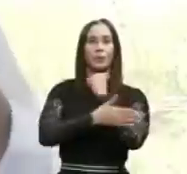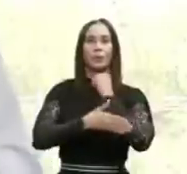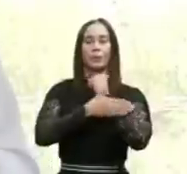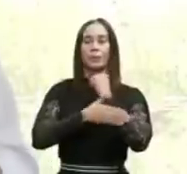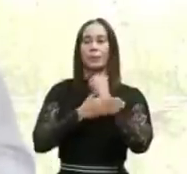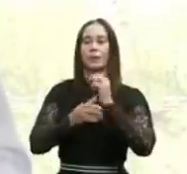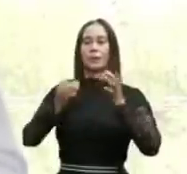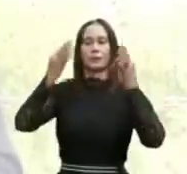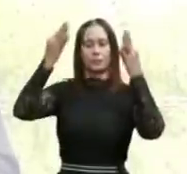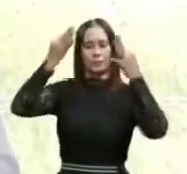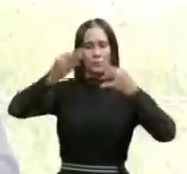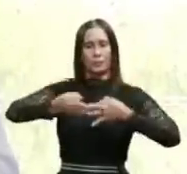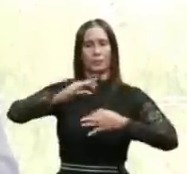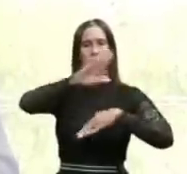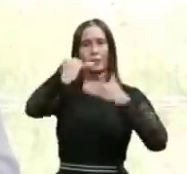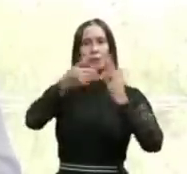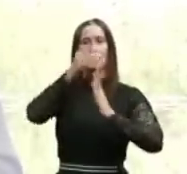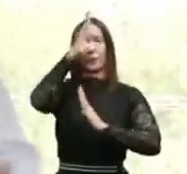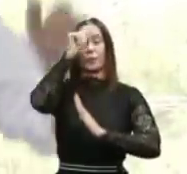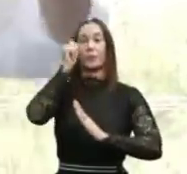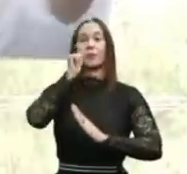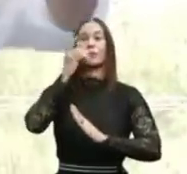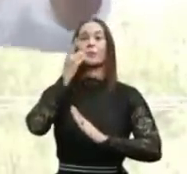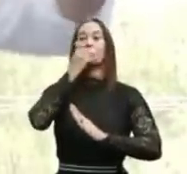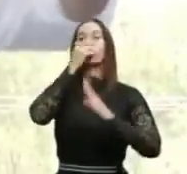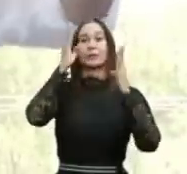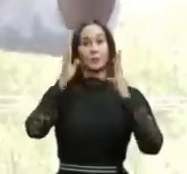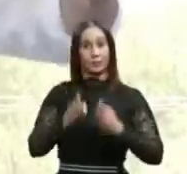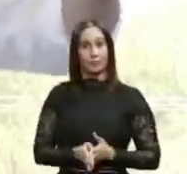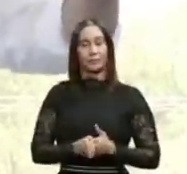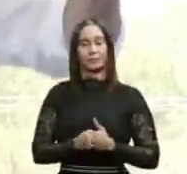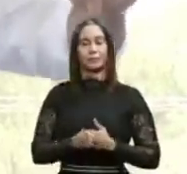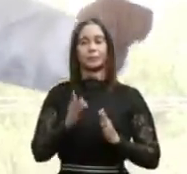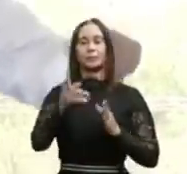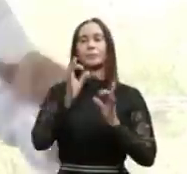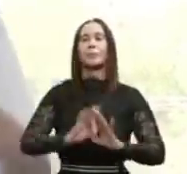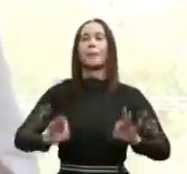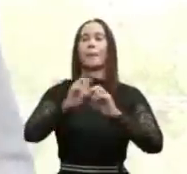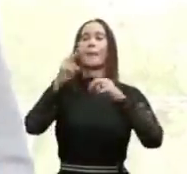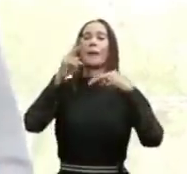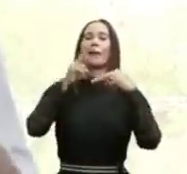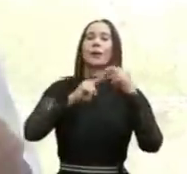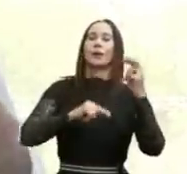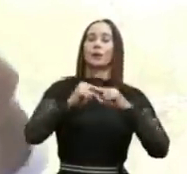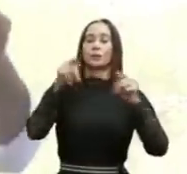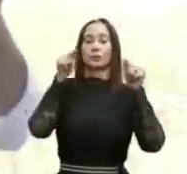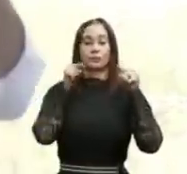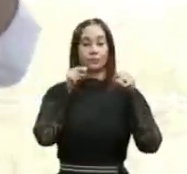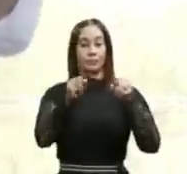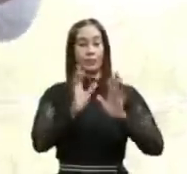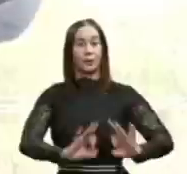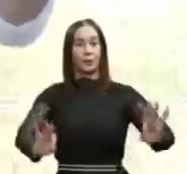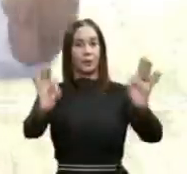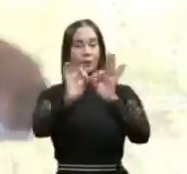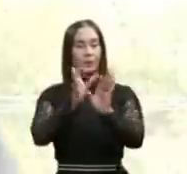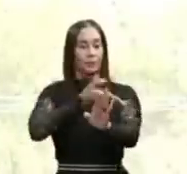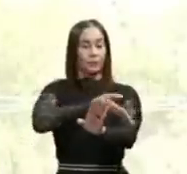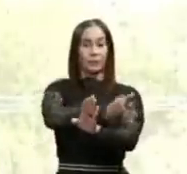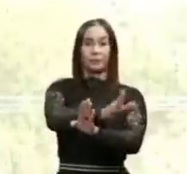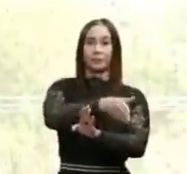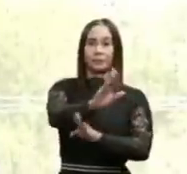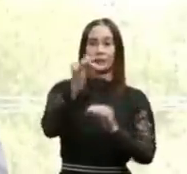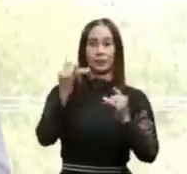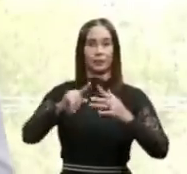se merecen los dominicanos y las dominicanas. Y por eso dimos prioridad a la construcción de esta importantísima vía que